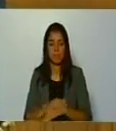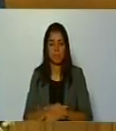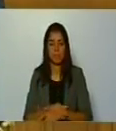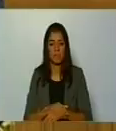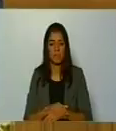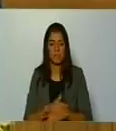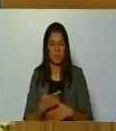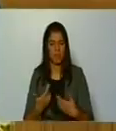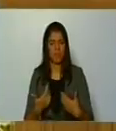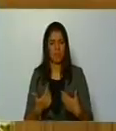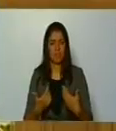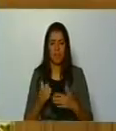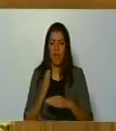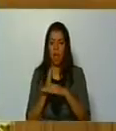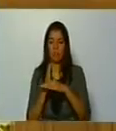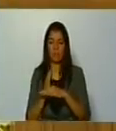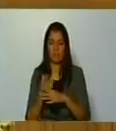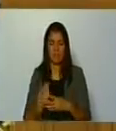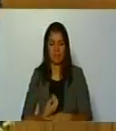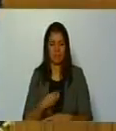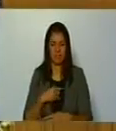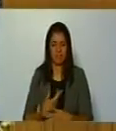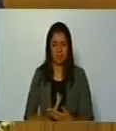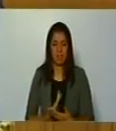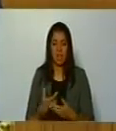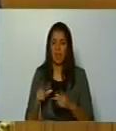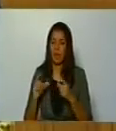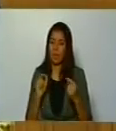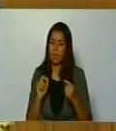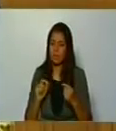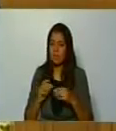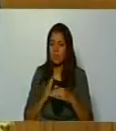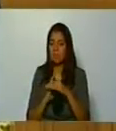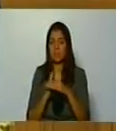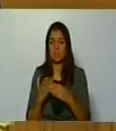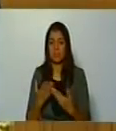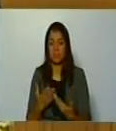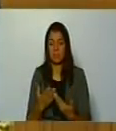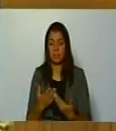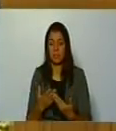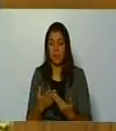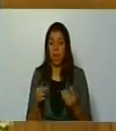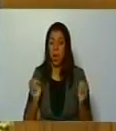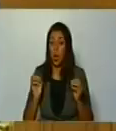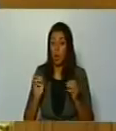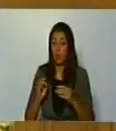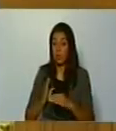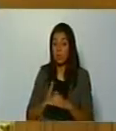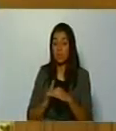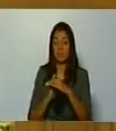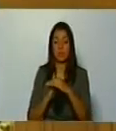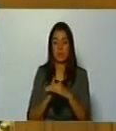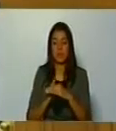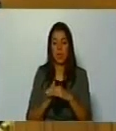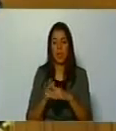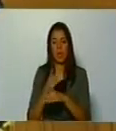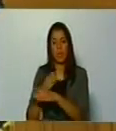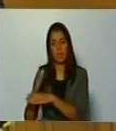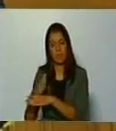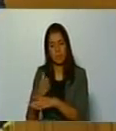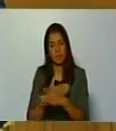¿Cuáles obstáculos? ¿Obstáculos a qué? Al diálogo, preguntaría yo. ¿Obstáculos a la convivencia